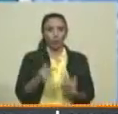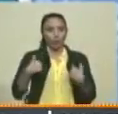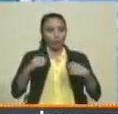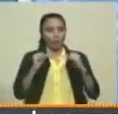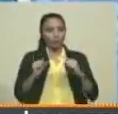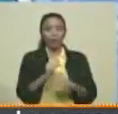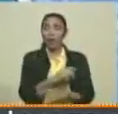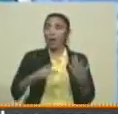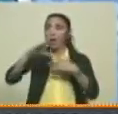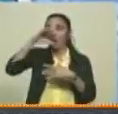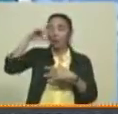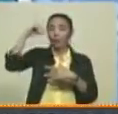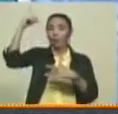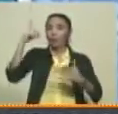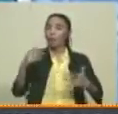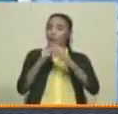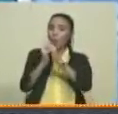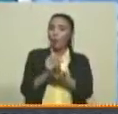Dios rogando